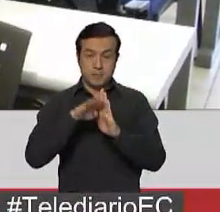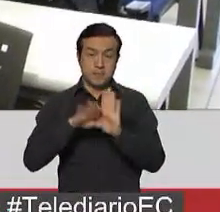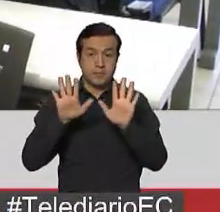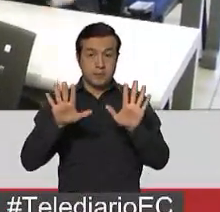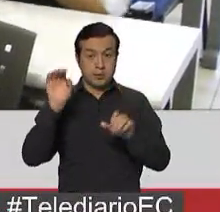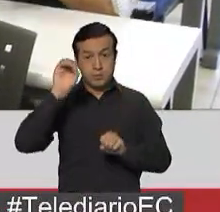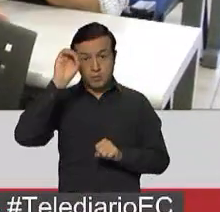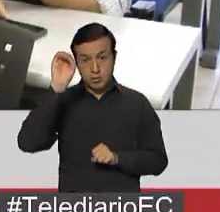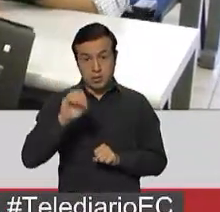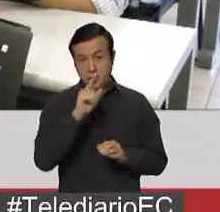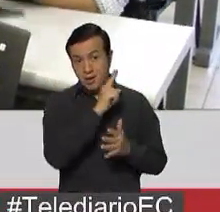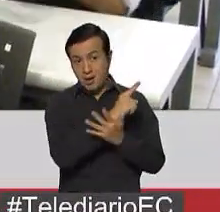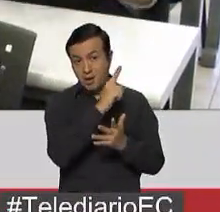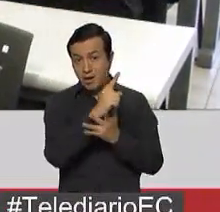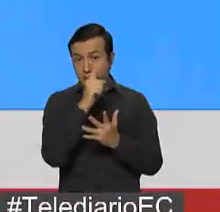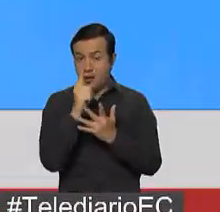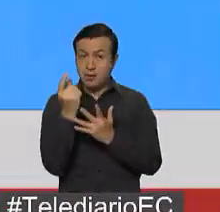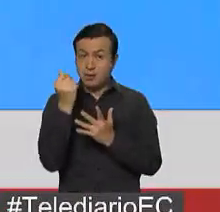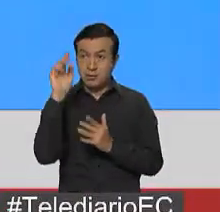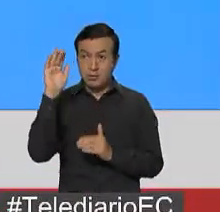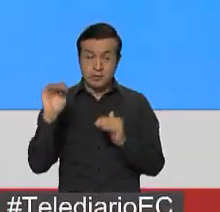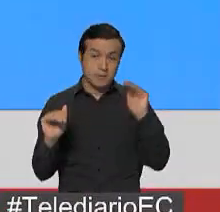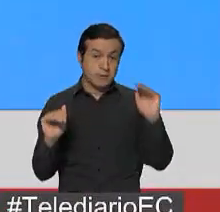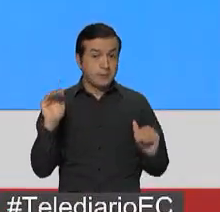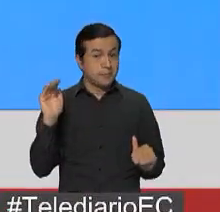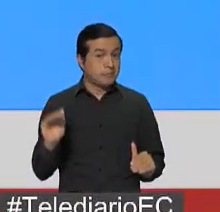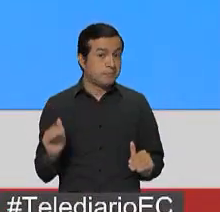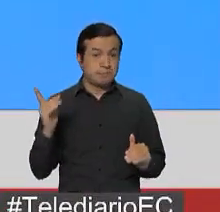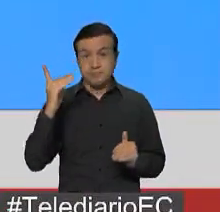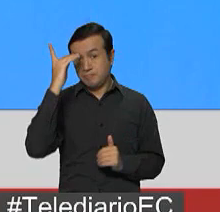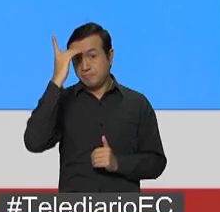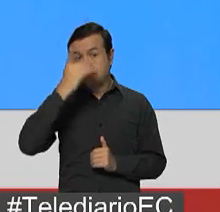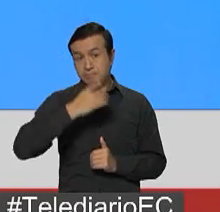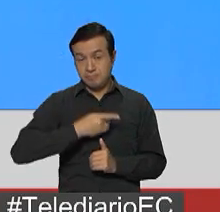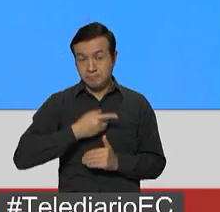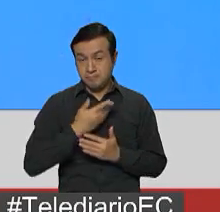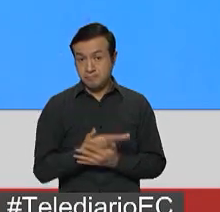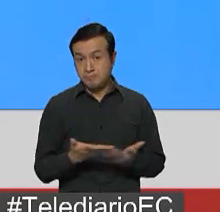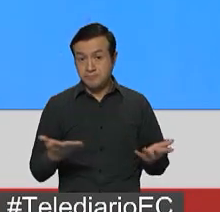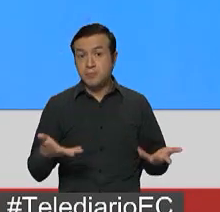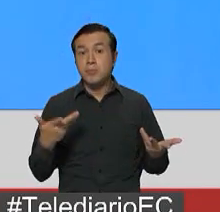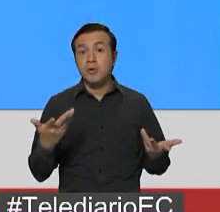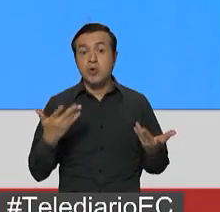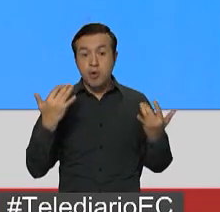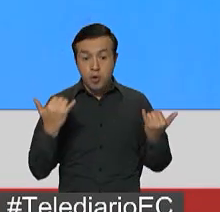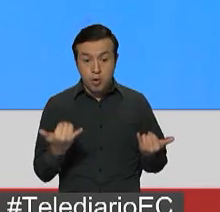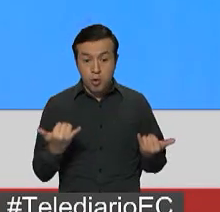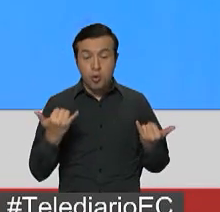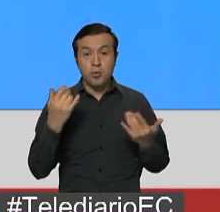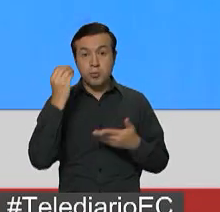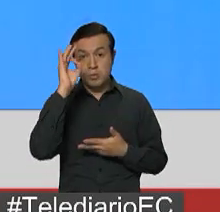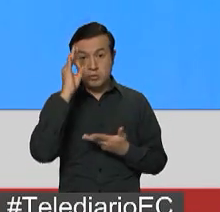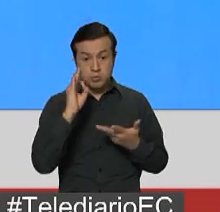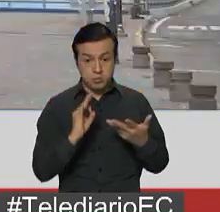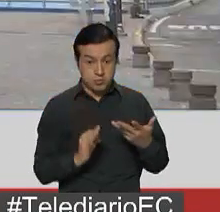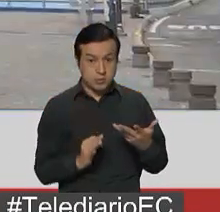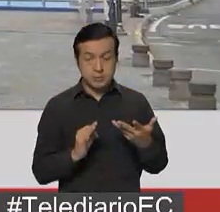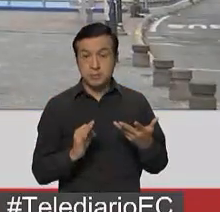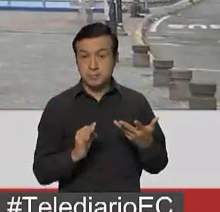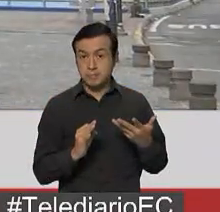10% en cada uno de los montos es una decisión que resulta de la manera que está compuesto el presupuesto nacional